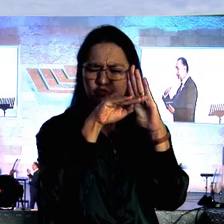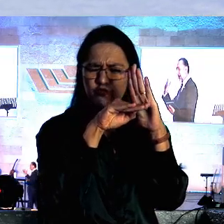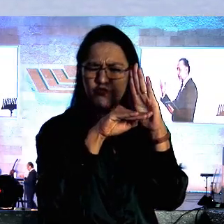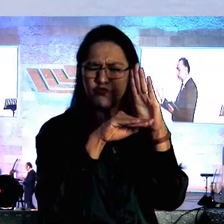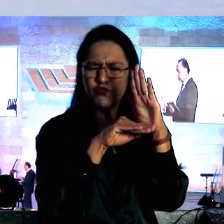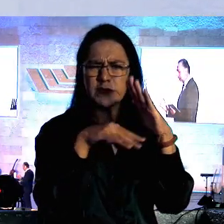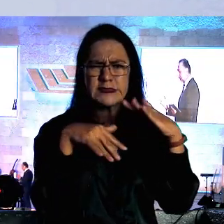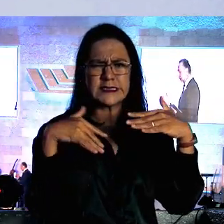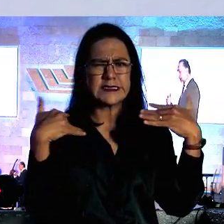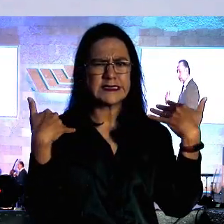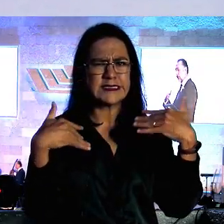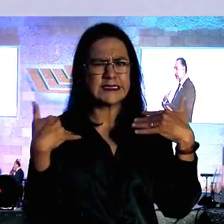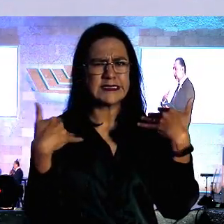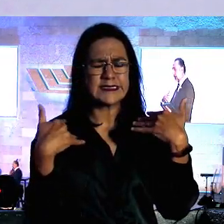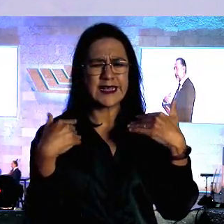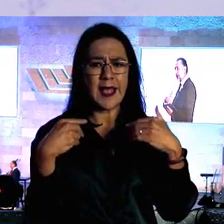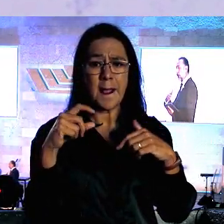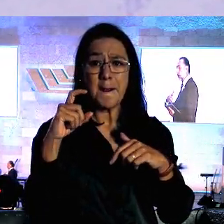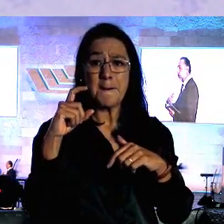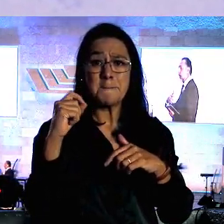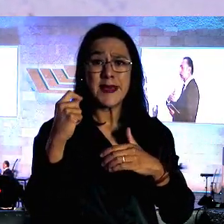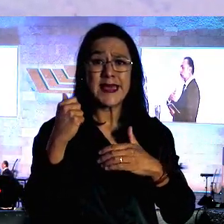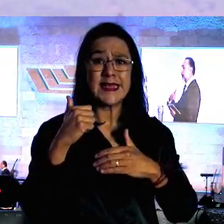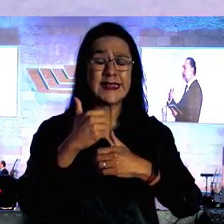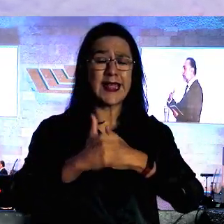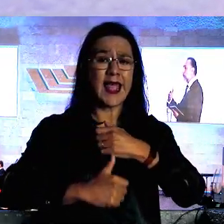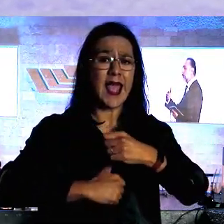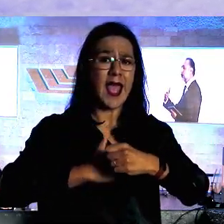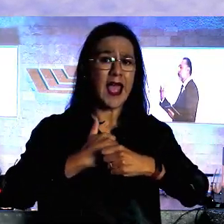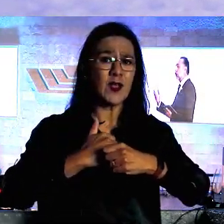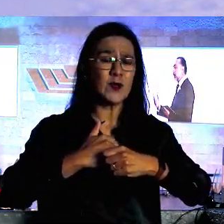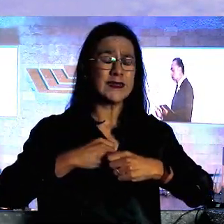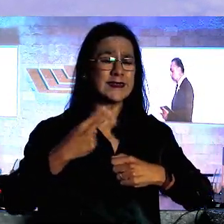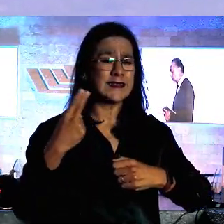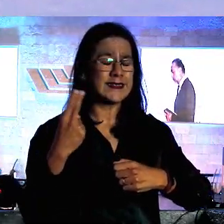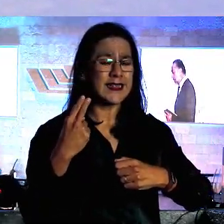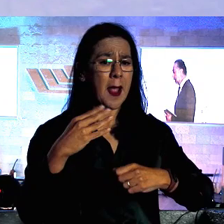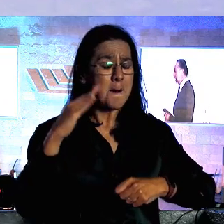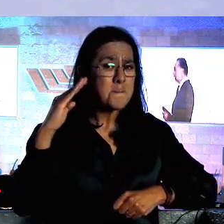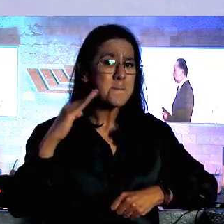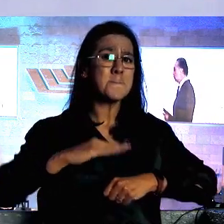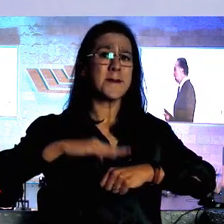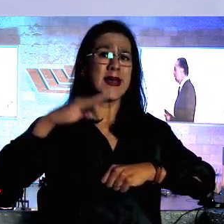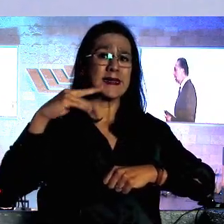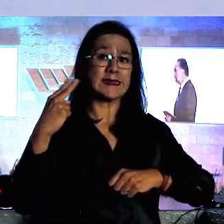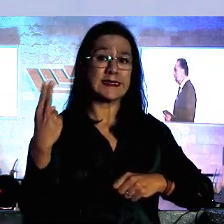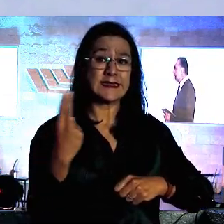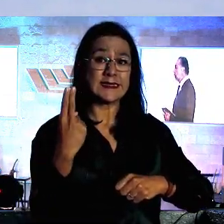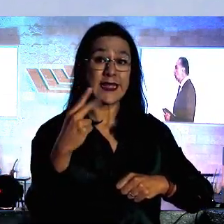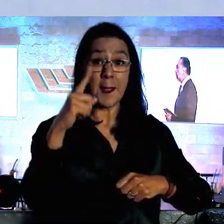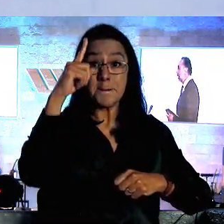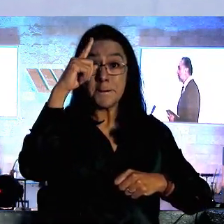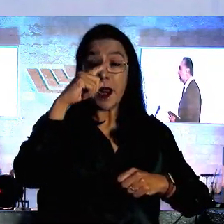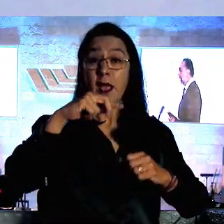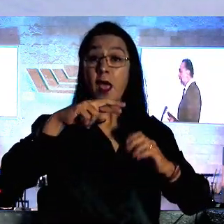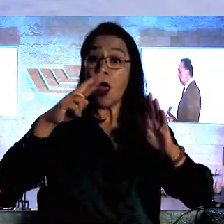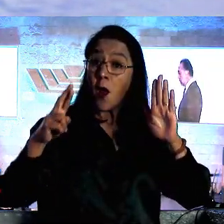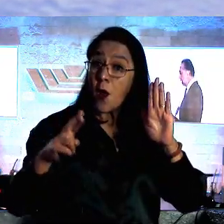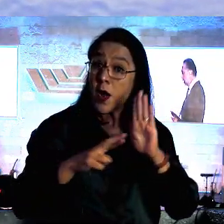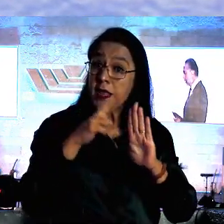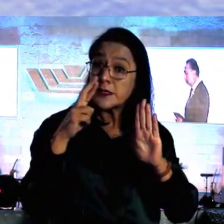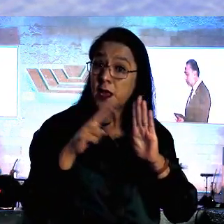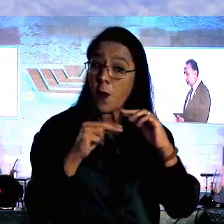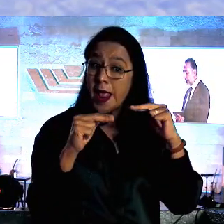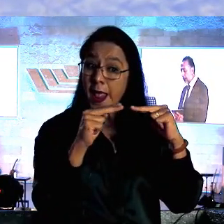lloviera a su máxima capacidad, de acuerdo a los registros históricos, 20 años, en recuperarse el